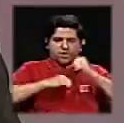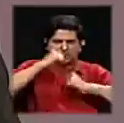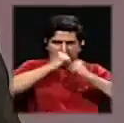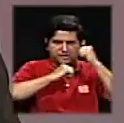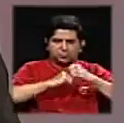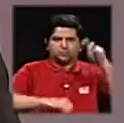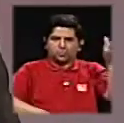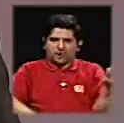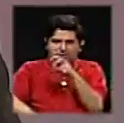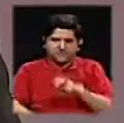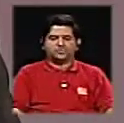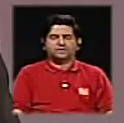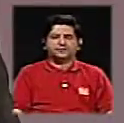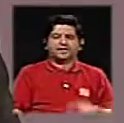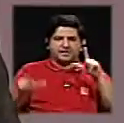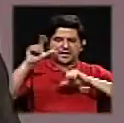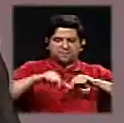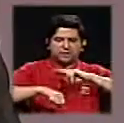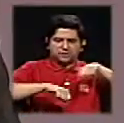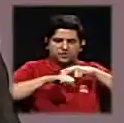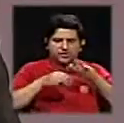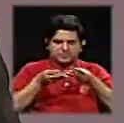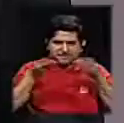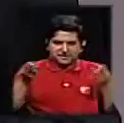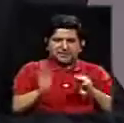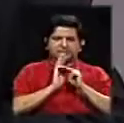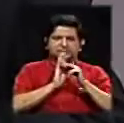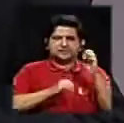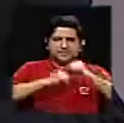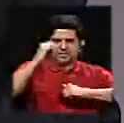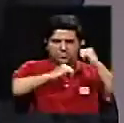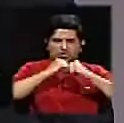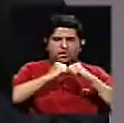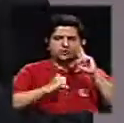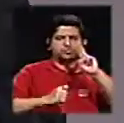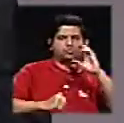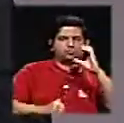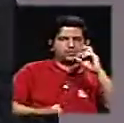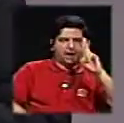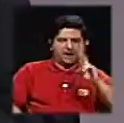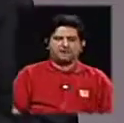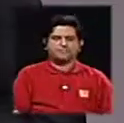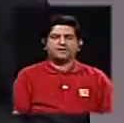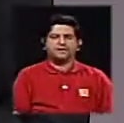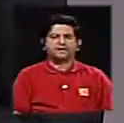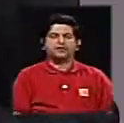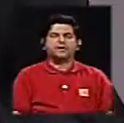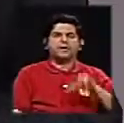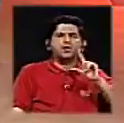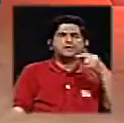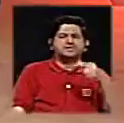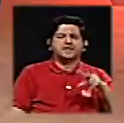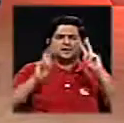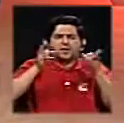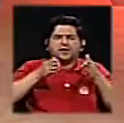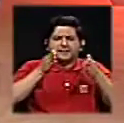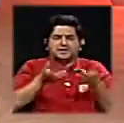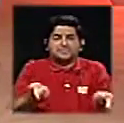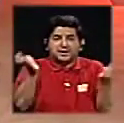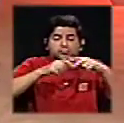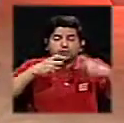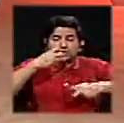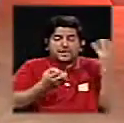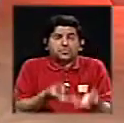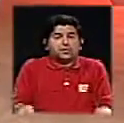y Transporte de la ANANME, de la Universidad de Costa Rica. Don Luis Guillermo, en el tema de las carreteras, cada vez que ocurre un